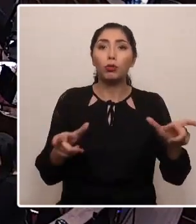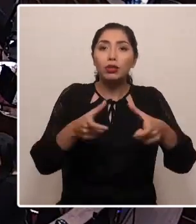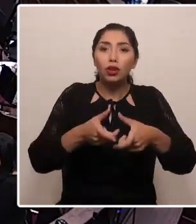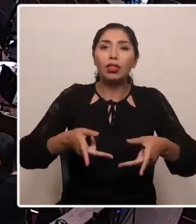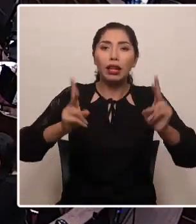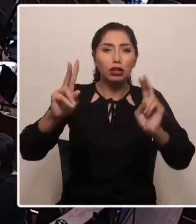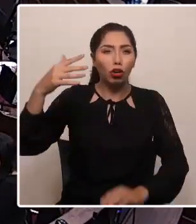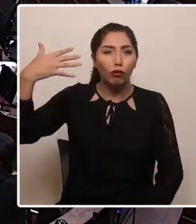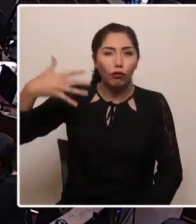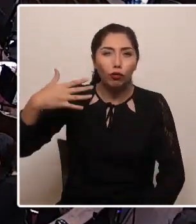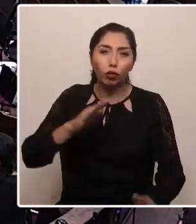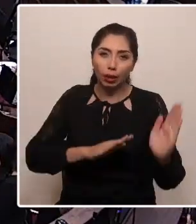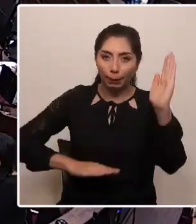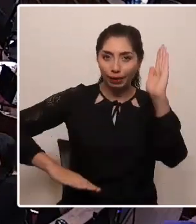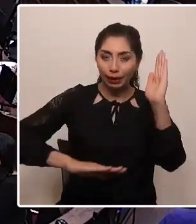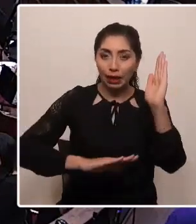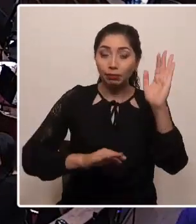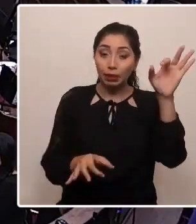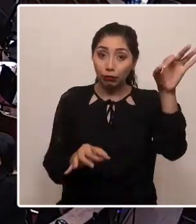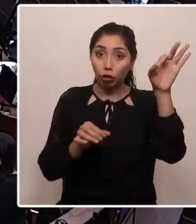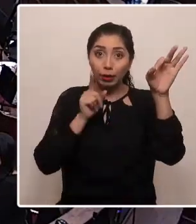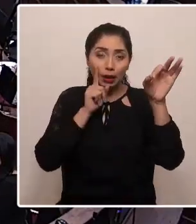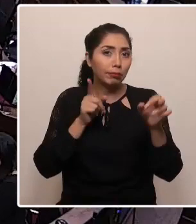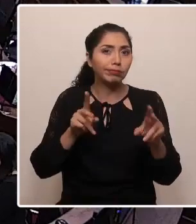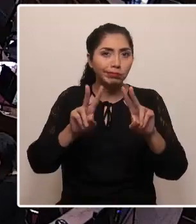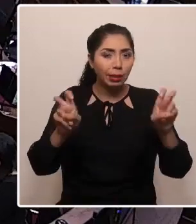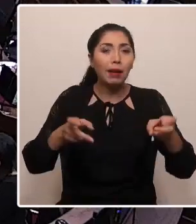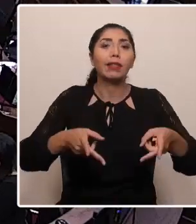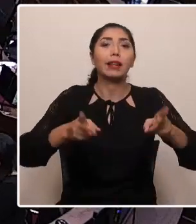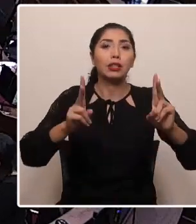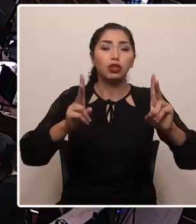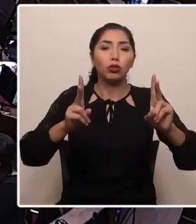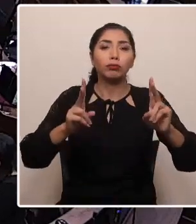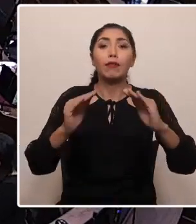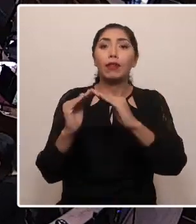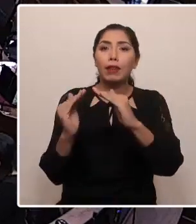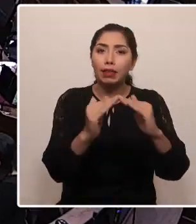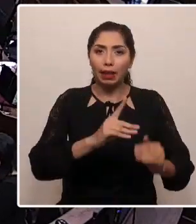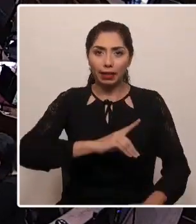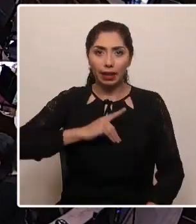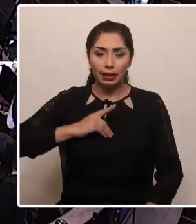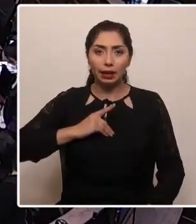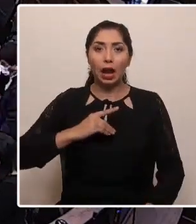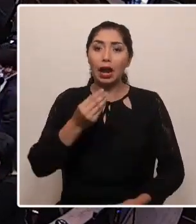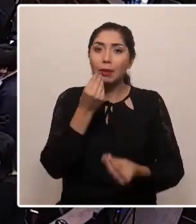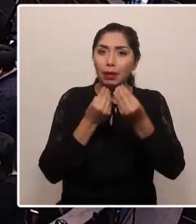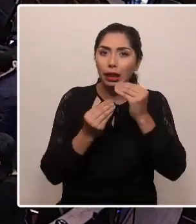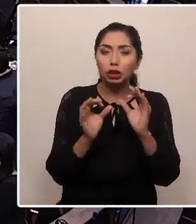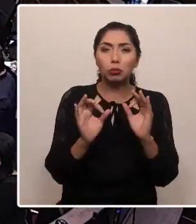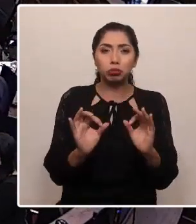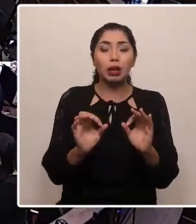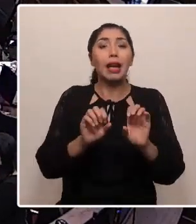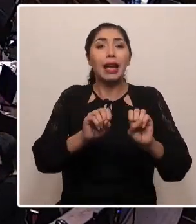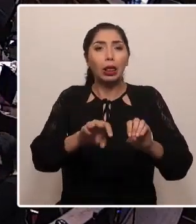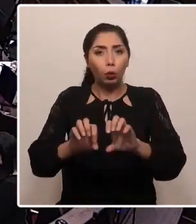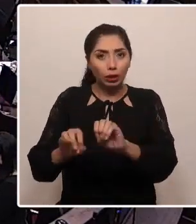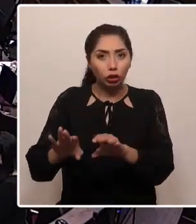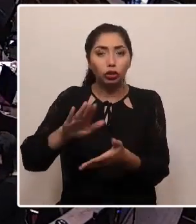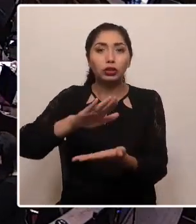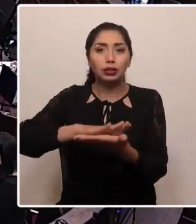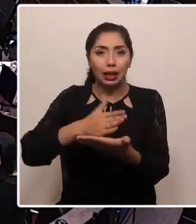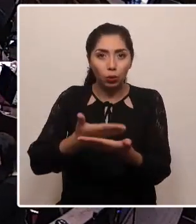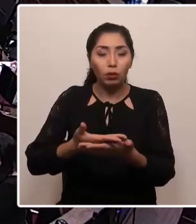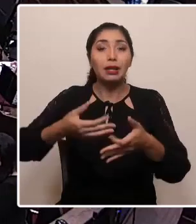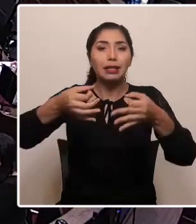Fundamentales, informe que incluye temas como derecho a la vivienda digna, alimentación adecuada, educación, salud y seguridad